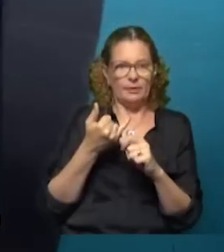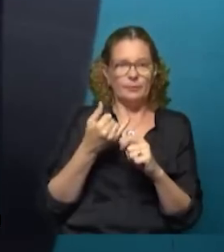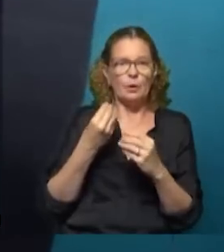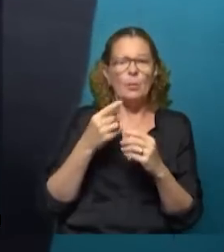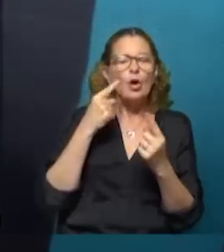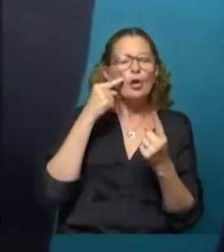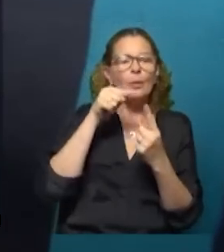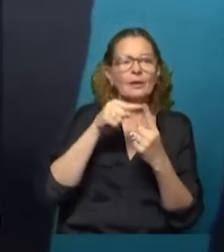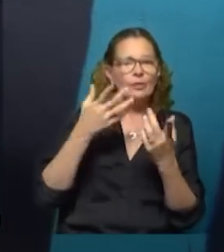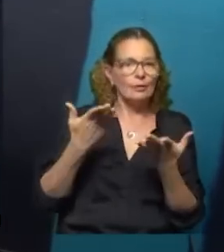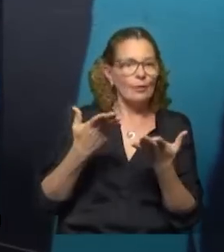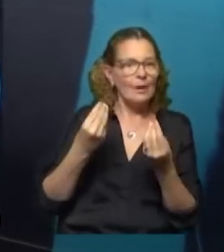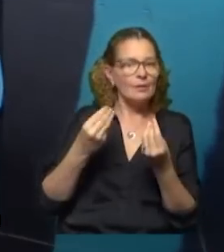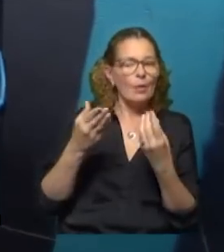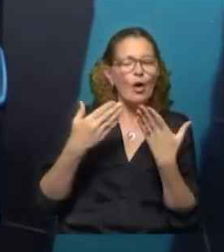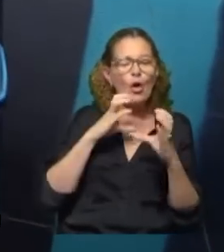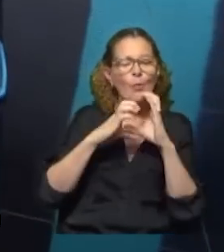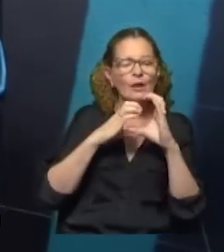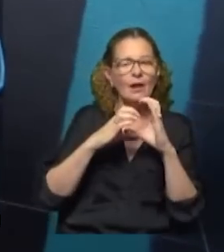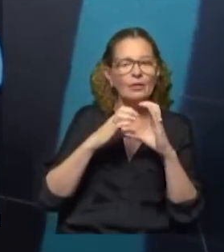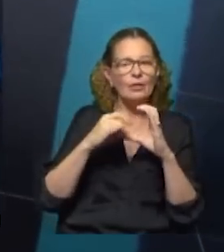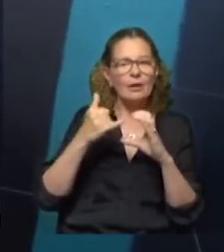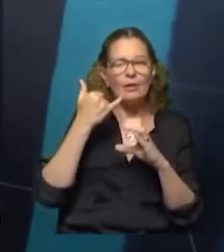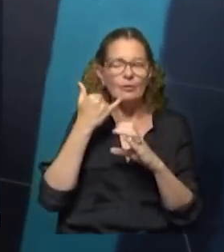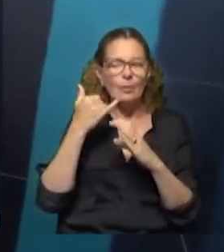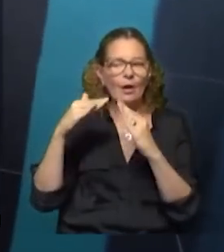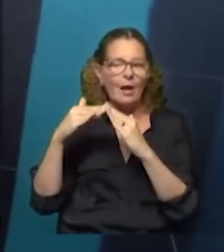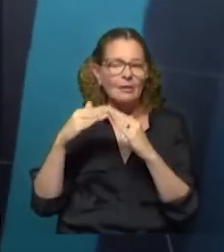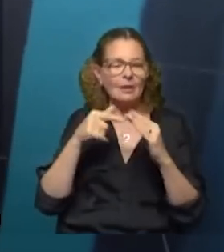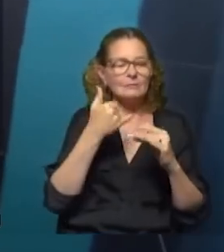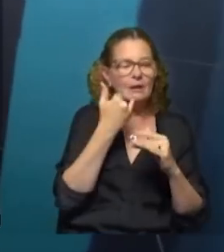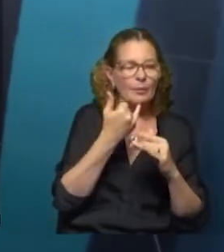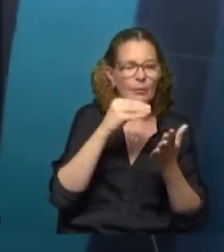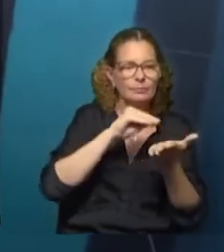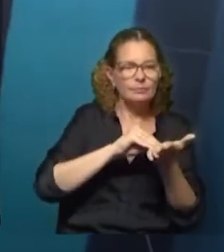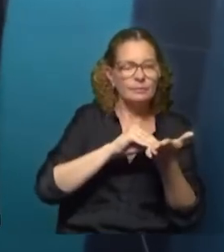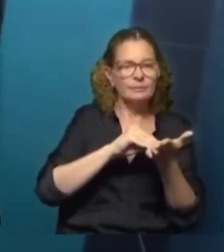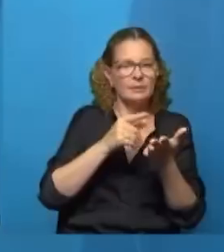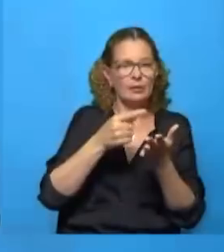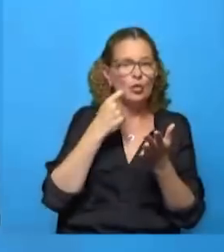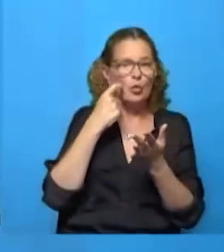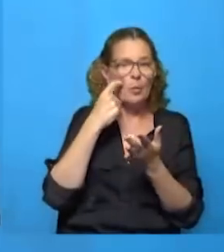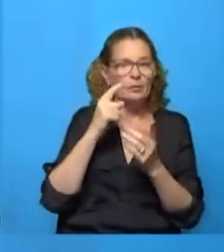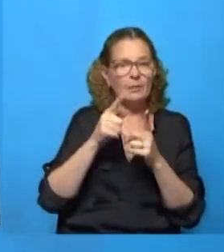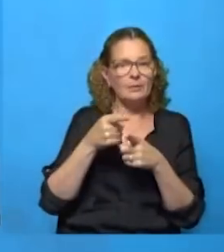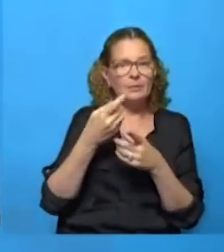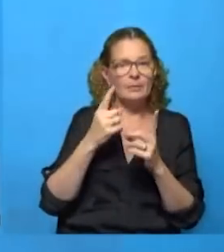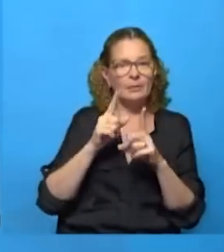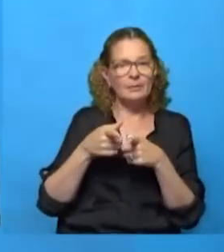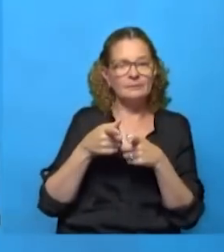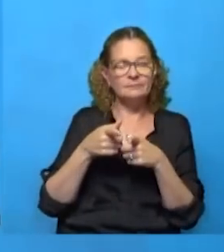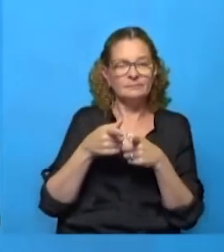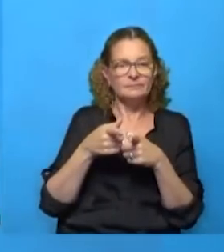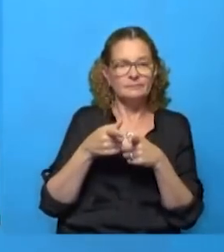Cuál es el objeto a cuál estamos comunicandonos Cuál es la forma de registro que existe sobre esos números Pero también